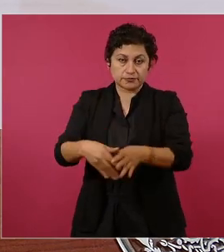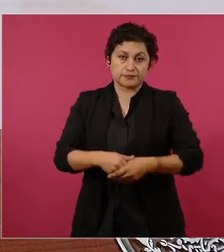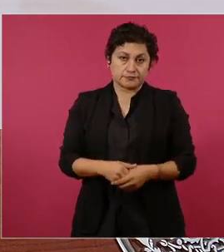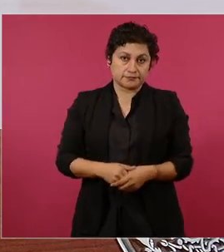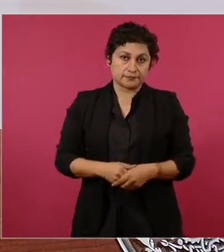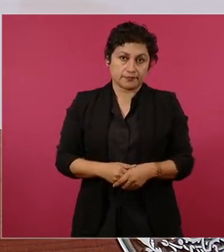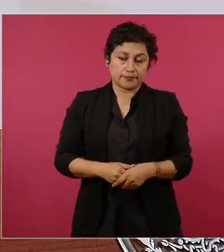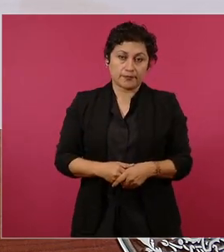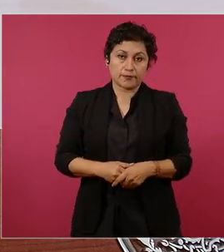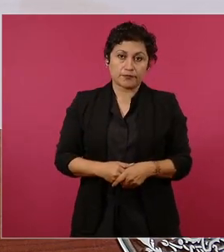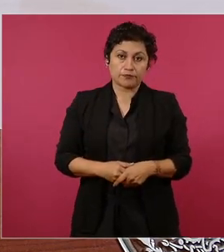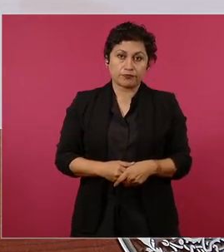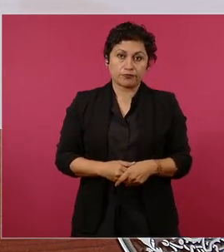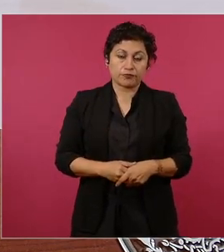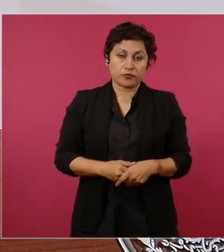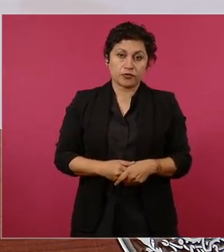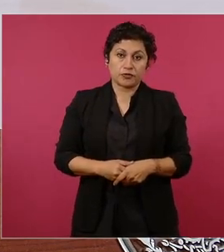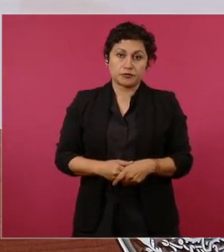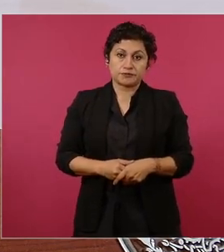porque